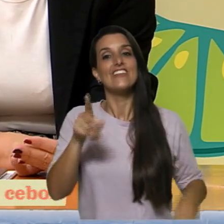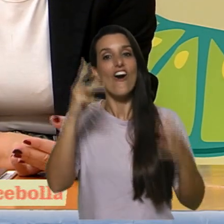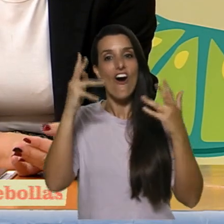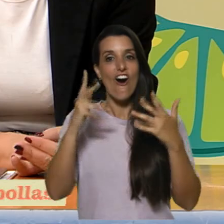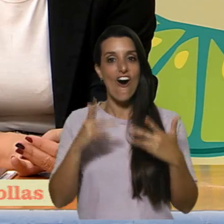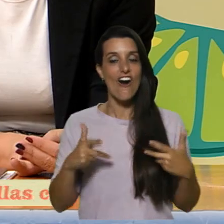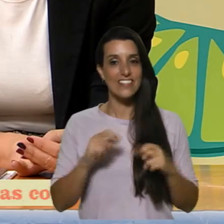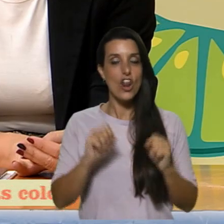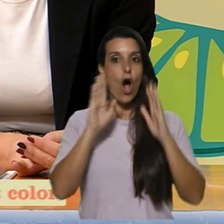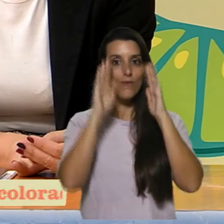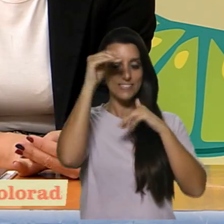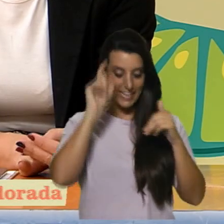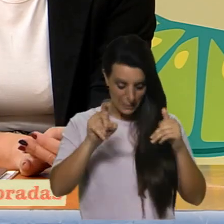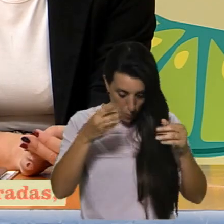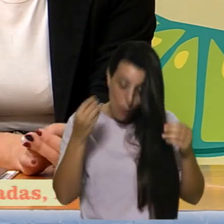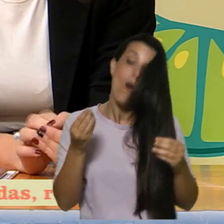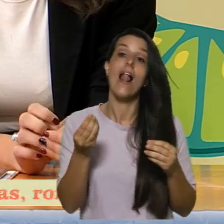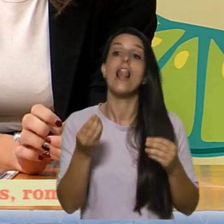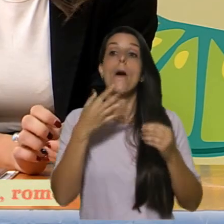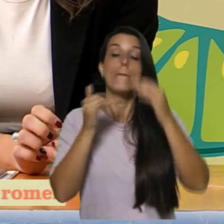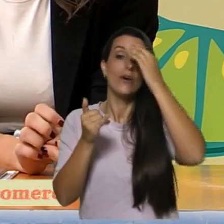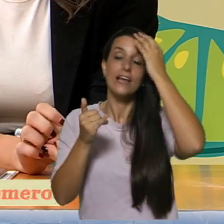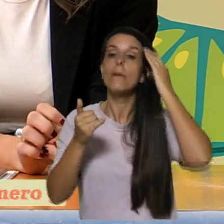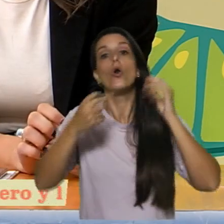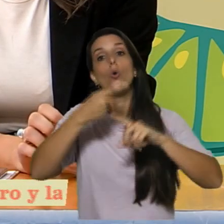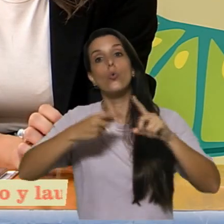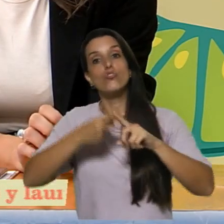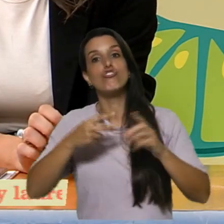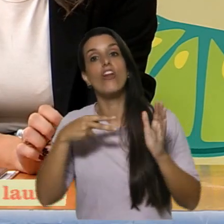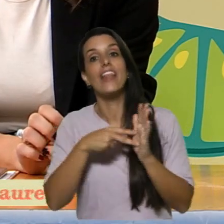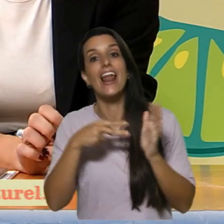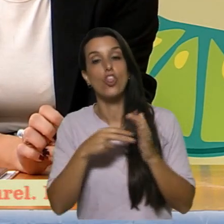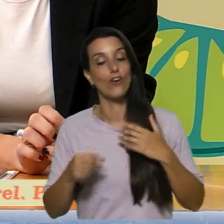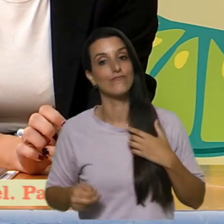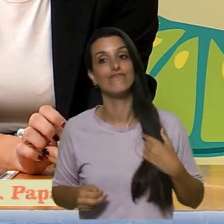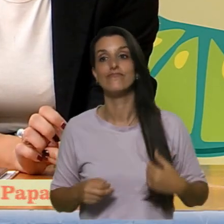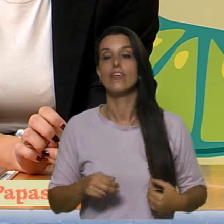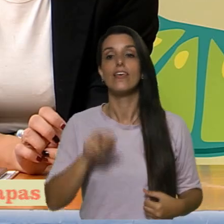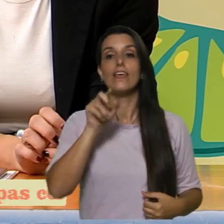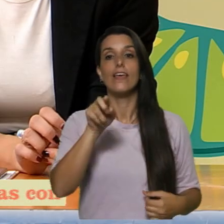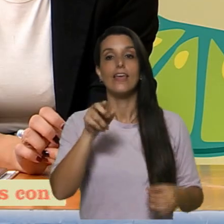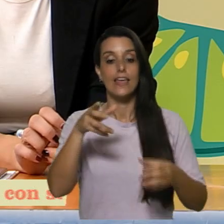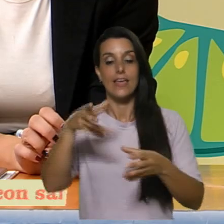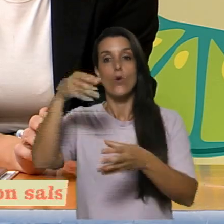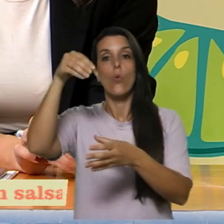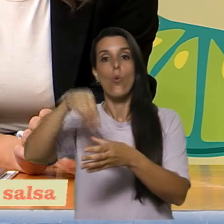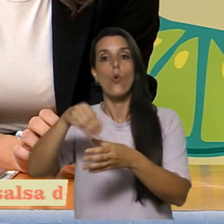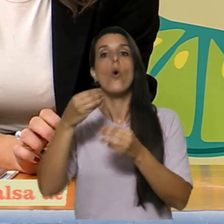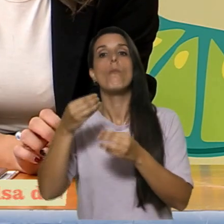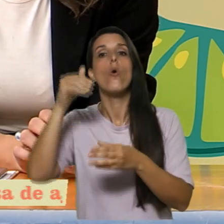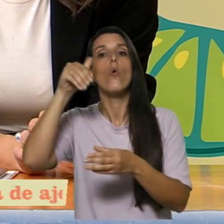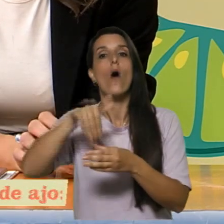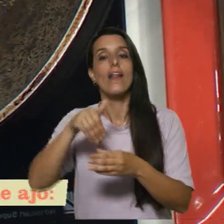Que con el orden obsesivo. Bien. A ver. Cuchillos y tenedores, por ejemplo. ¿Sí? En el escurreplato, ¿cómo se pone?